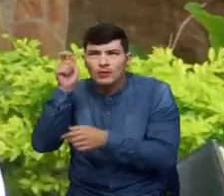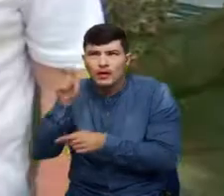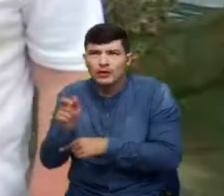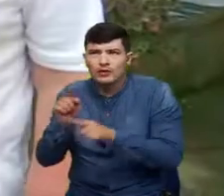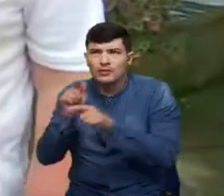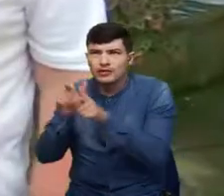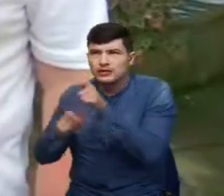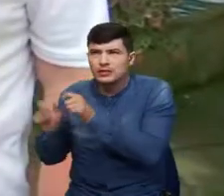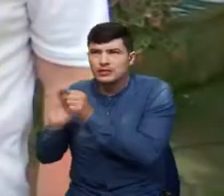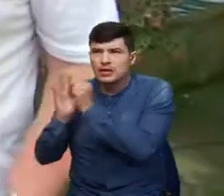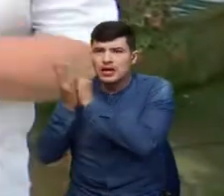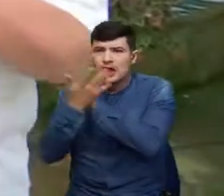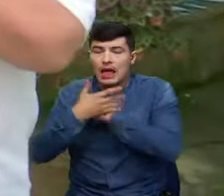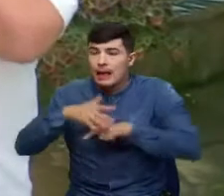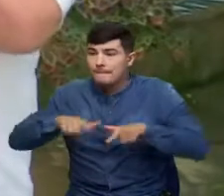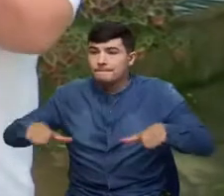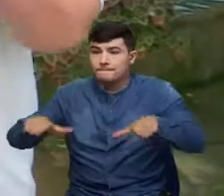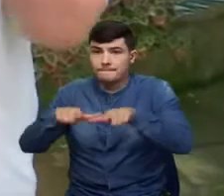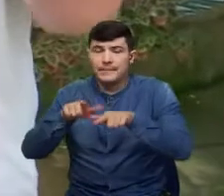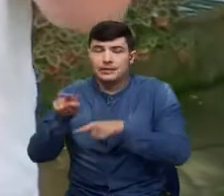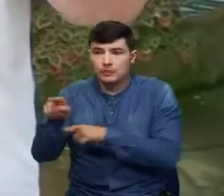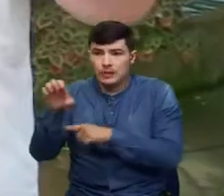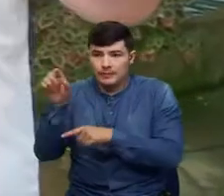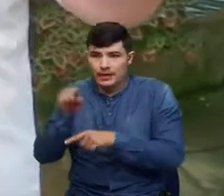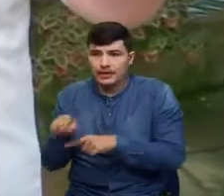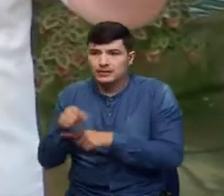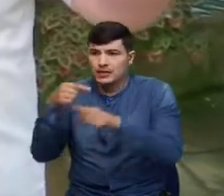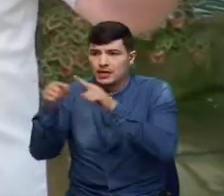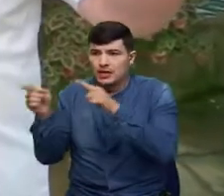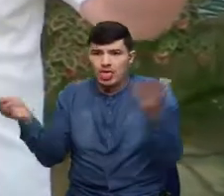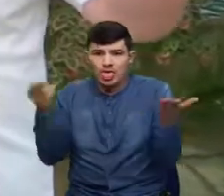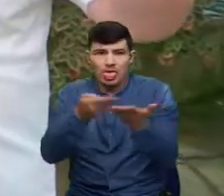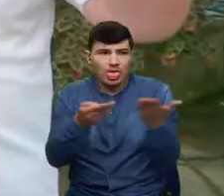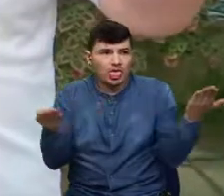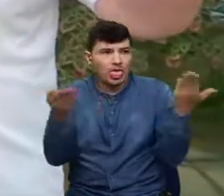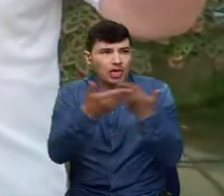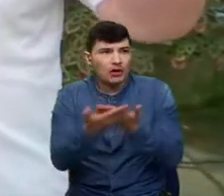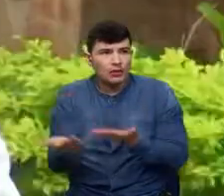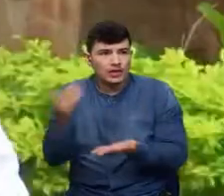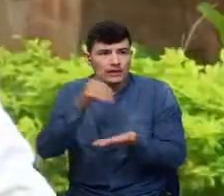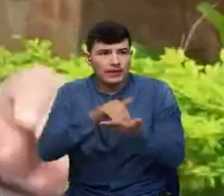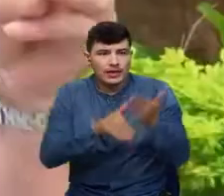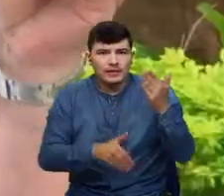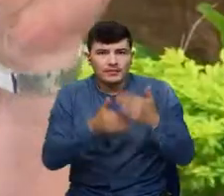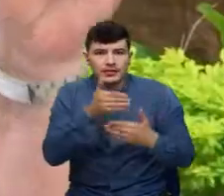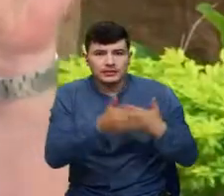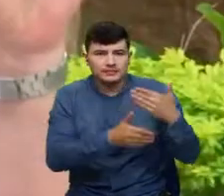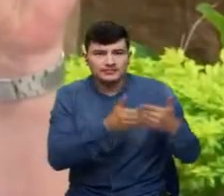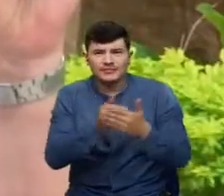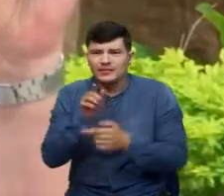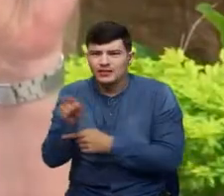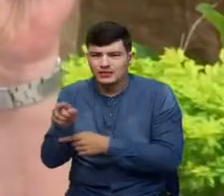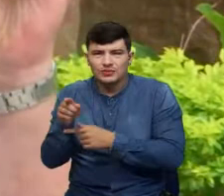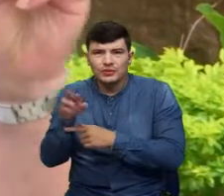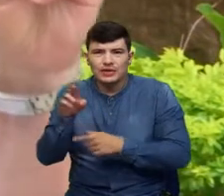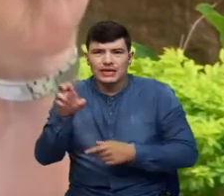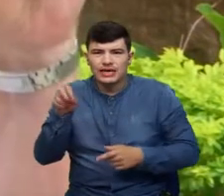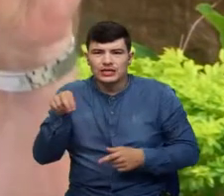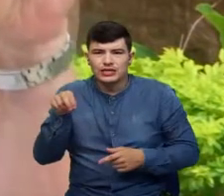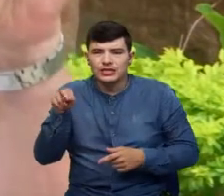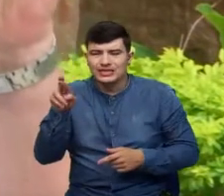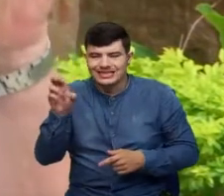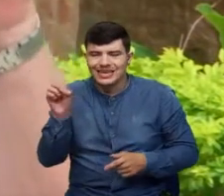me rodea según édgar en su ep se envían órdenes que se cruzan y nuevamente debe empezar proceso una resonancia magnética